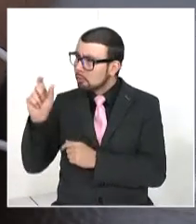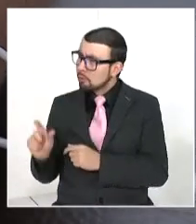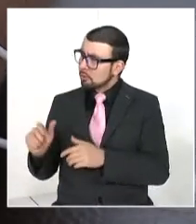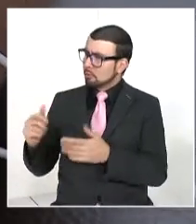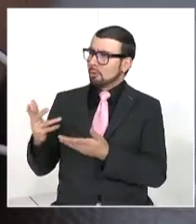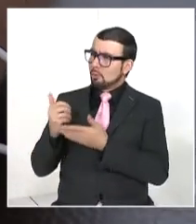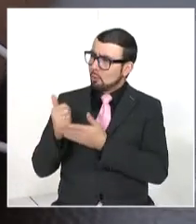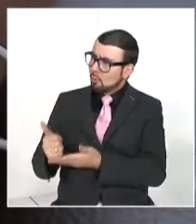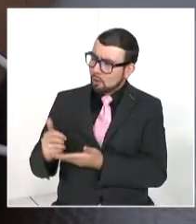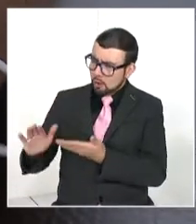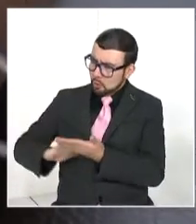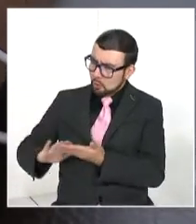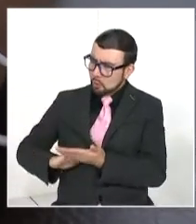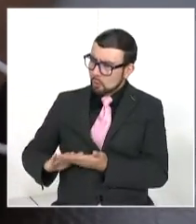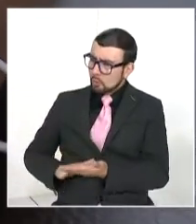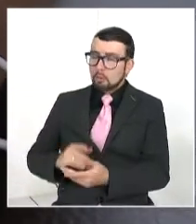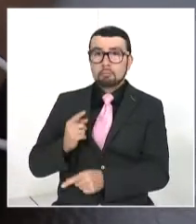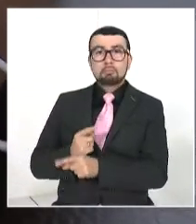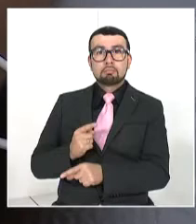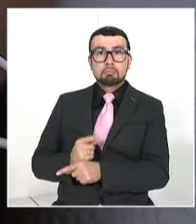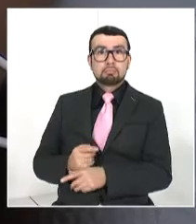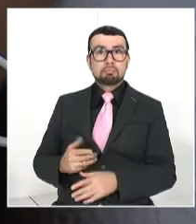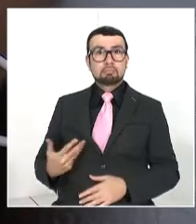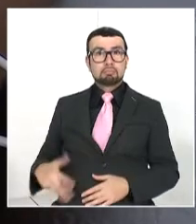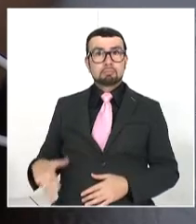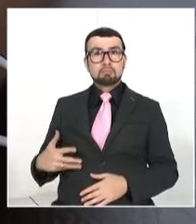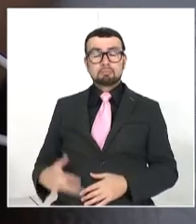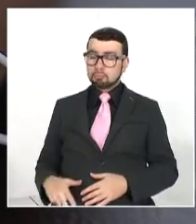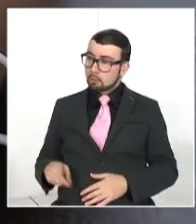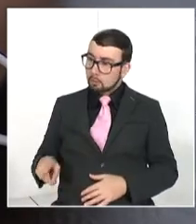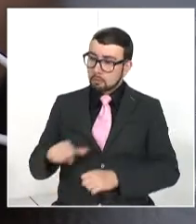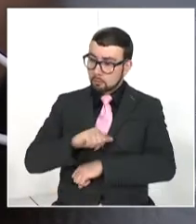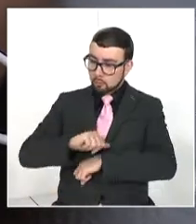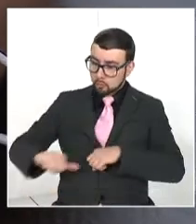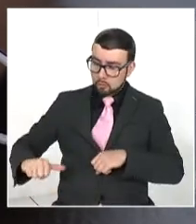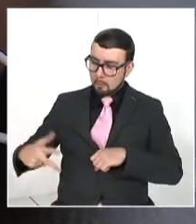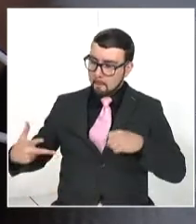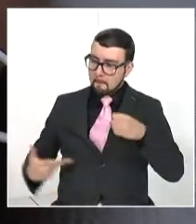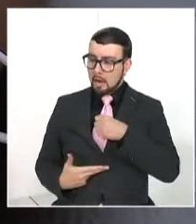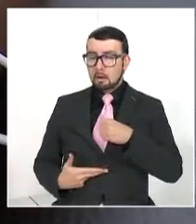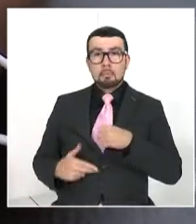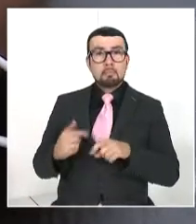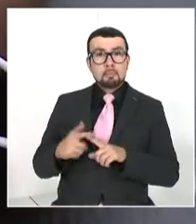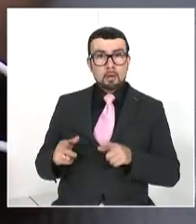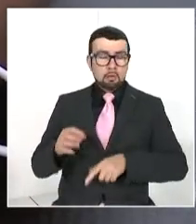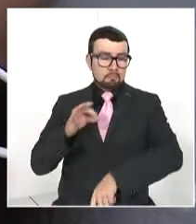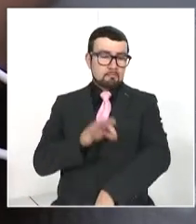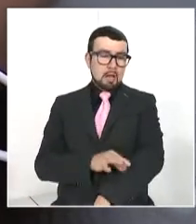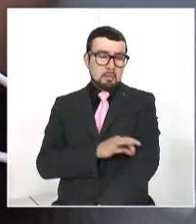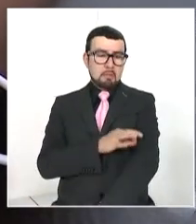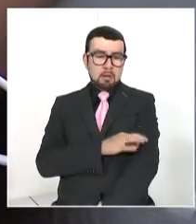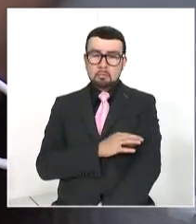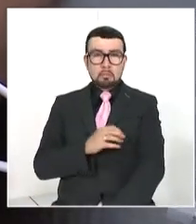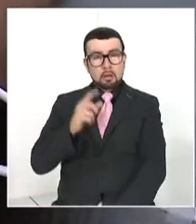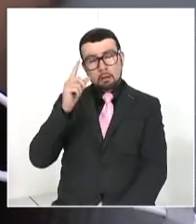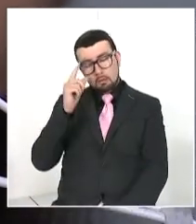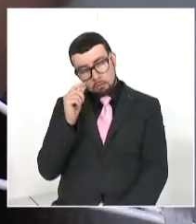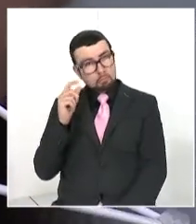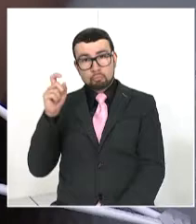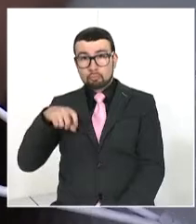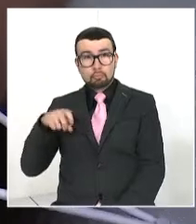de estas ayudas terapéuticas para el dolor, hacerle una cirugía como una amputación. ¿Qué está haciendo allí? Y aquí ya estamos haciendo toda la parte de